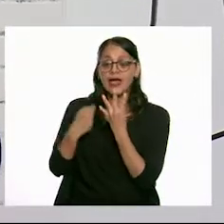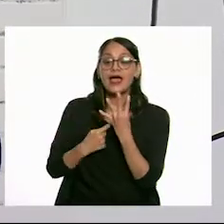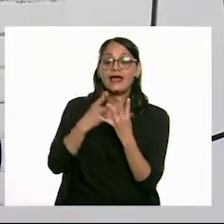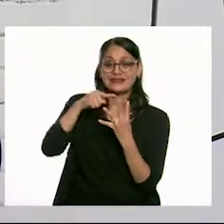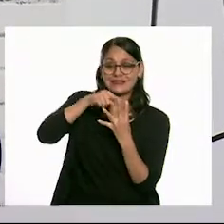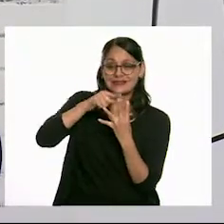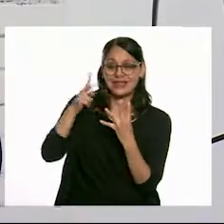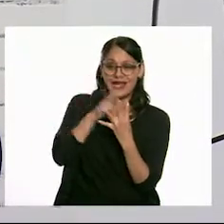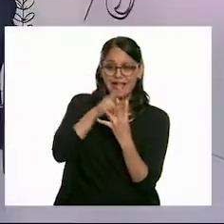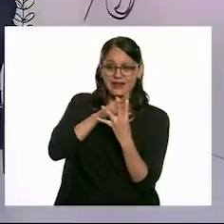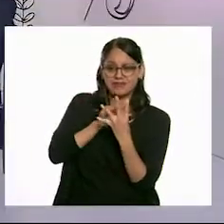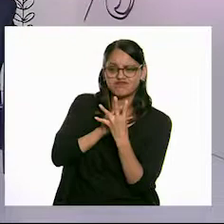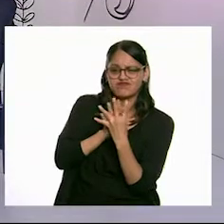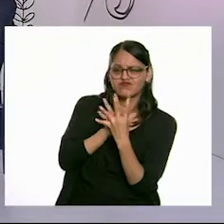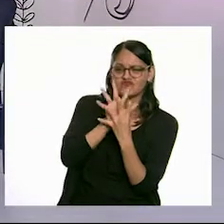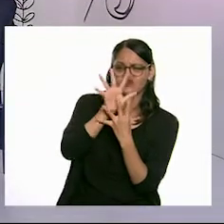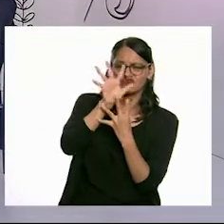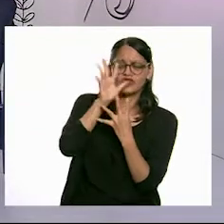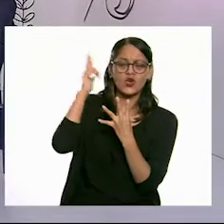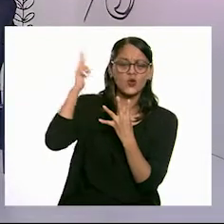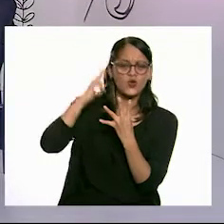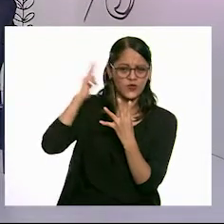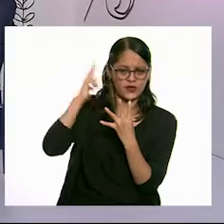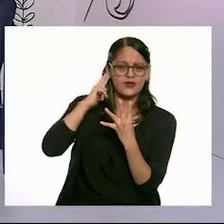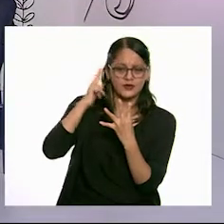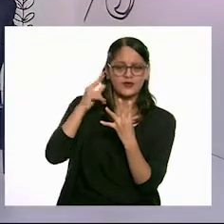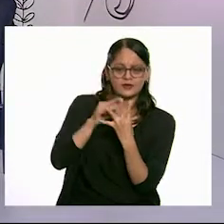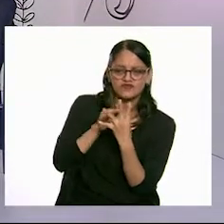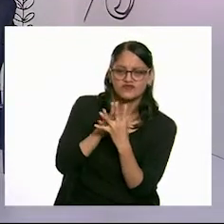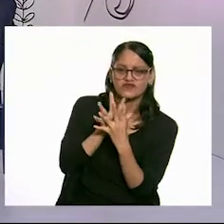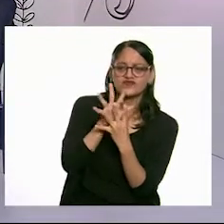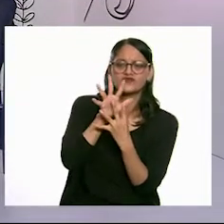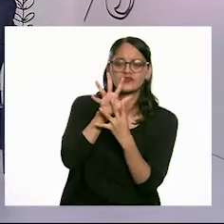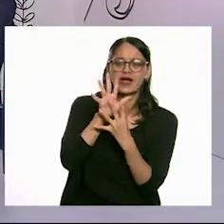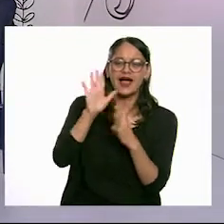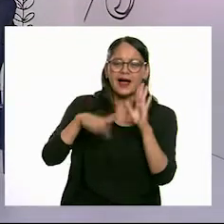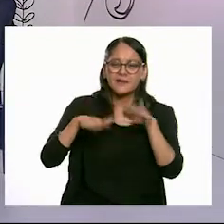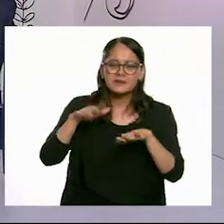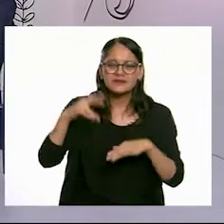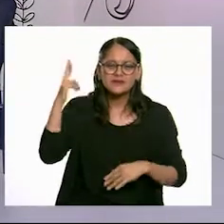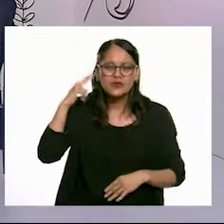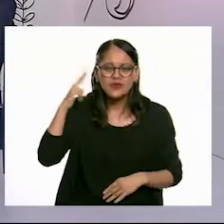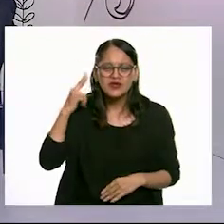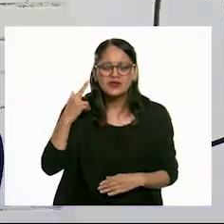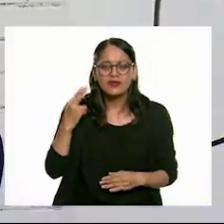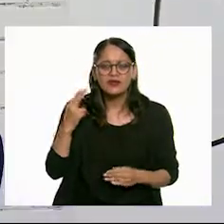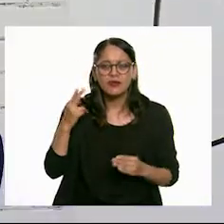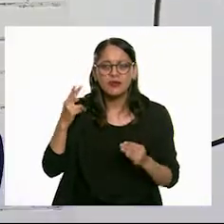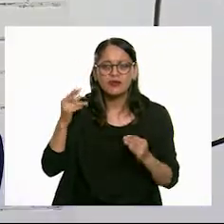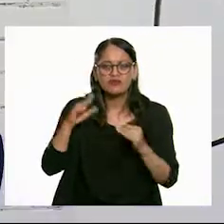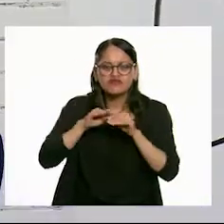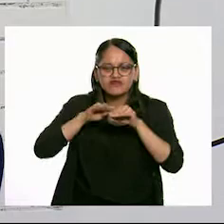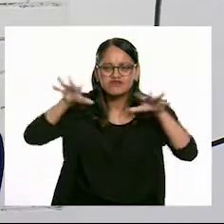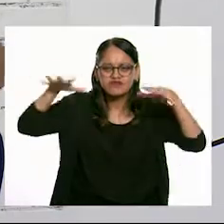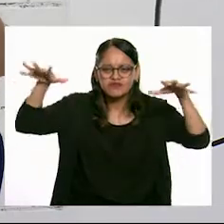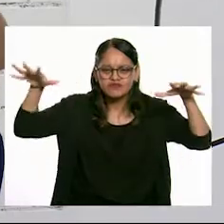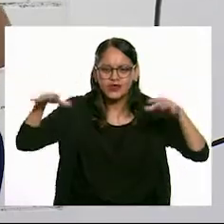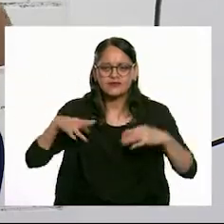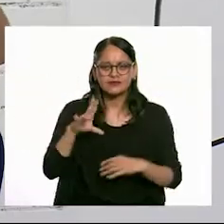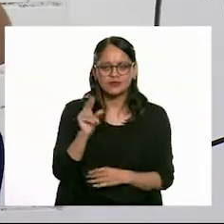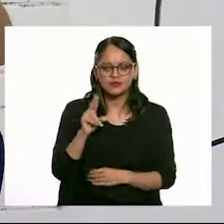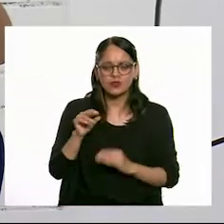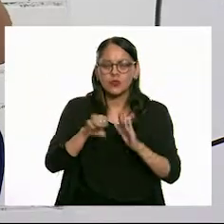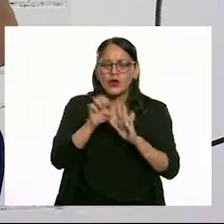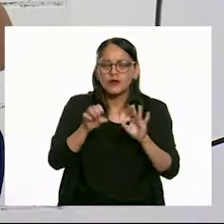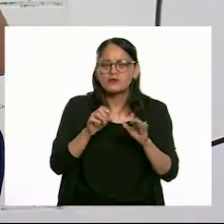se produce el sonido. Pero ese sonido sería un sonido que no podría resonar, como si agarran una